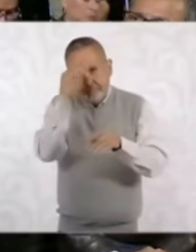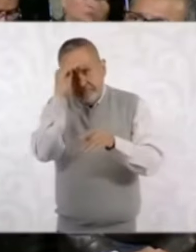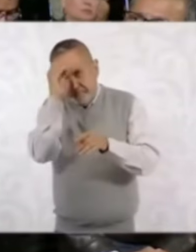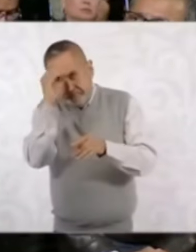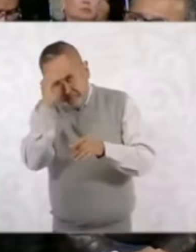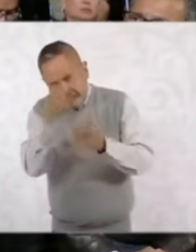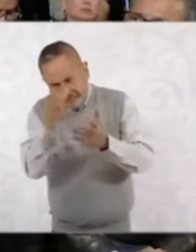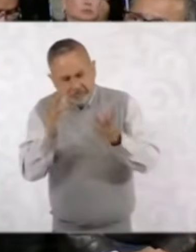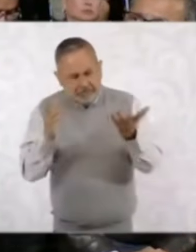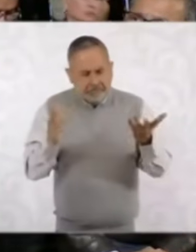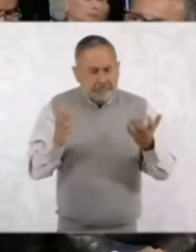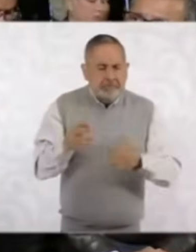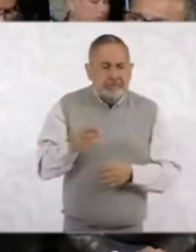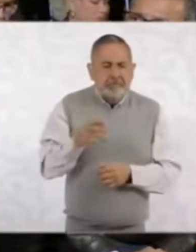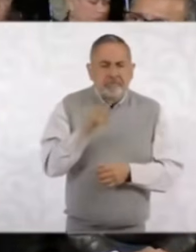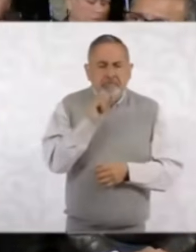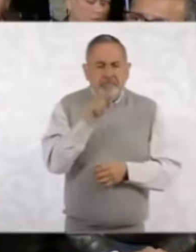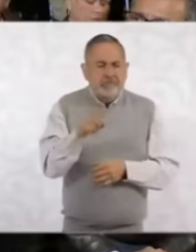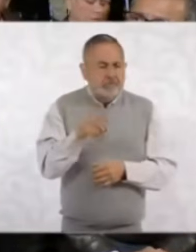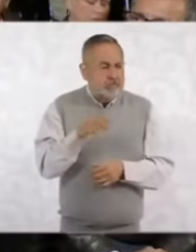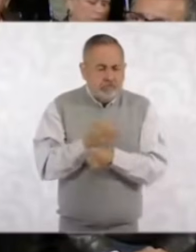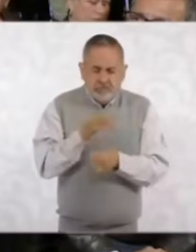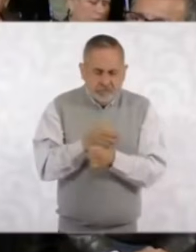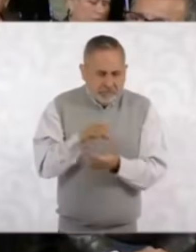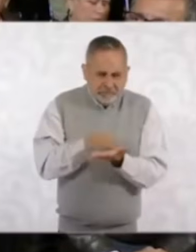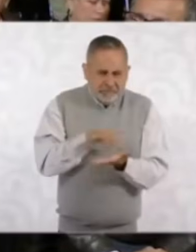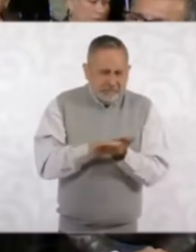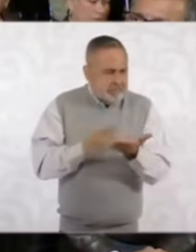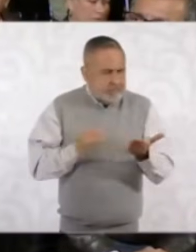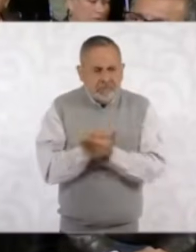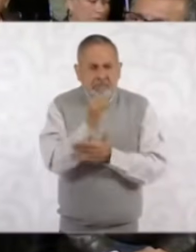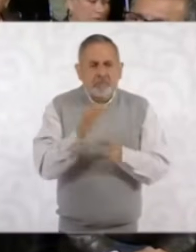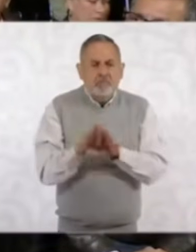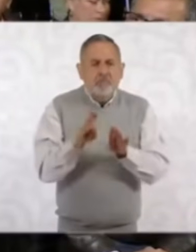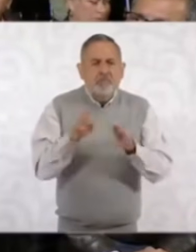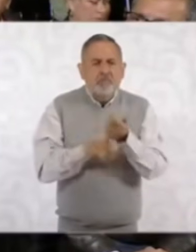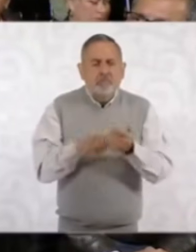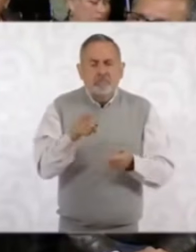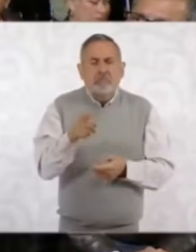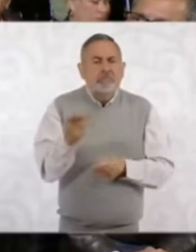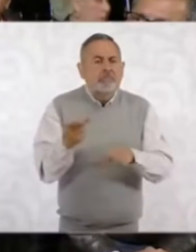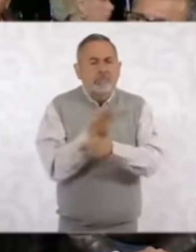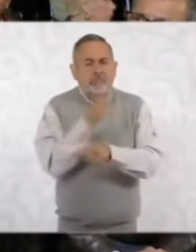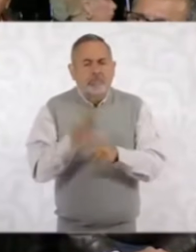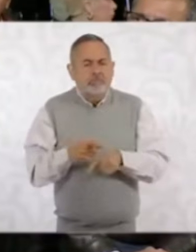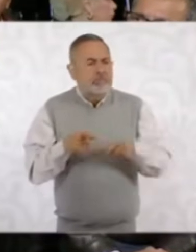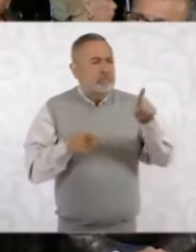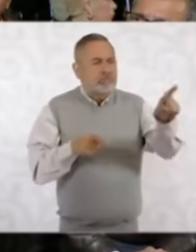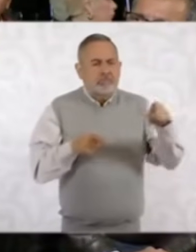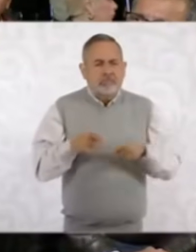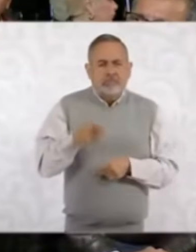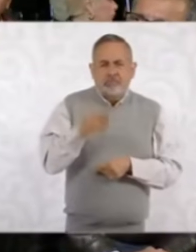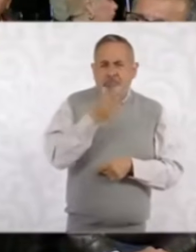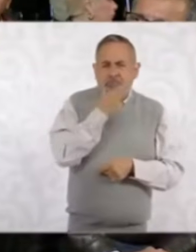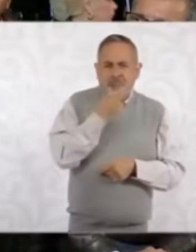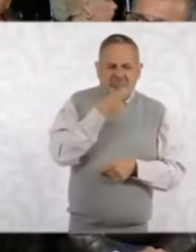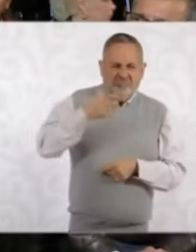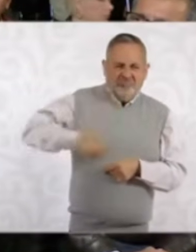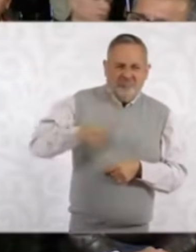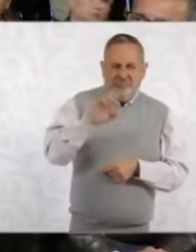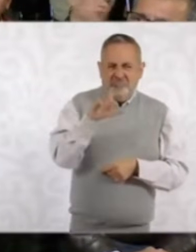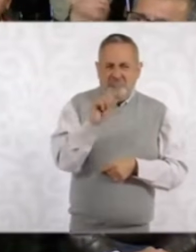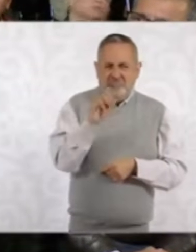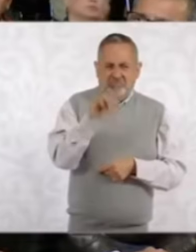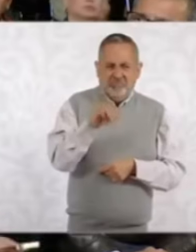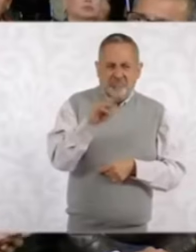Presidenta, hablando de sentar precedentes, ¿qué definió en torno a las calumnias de Elon Musk, que me dijo hace